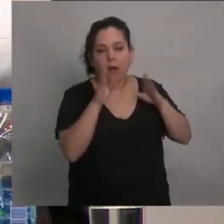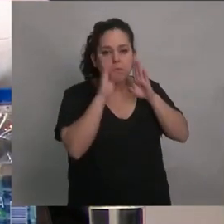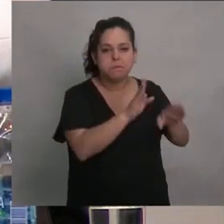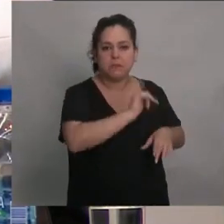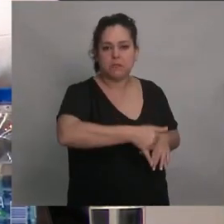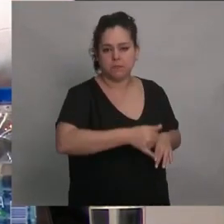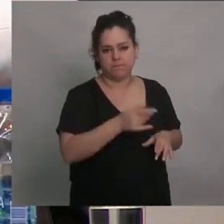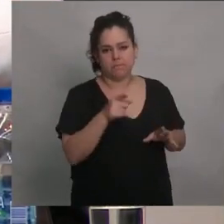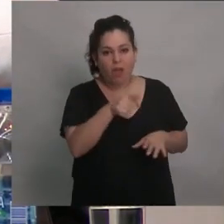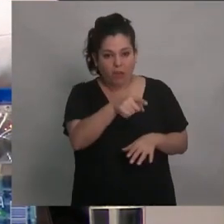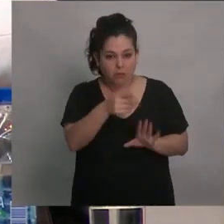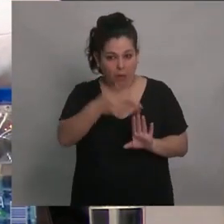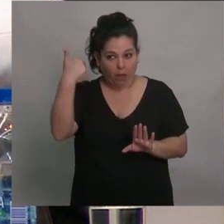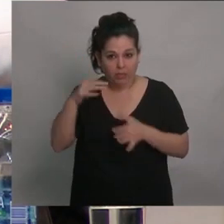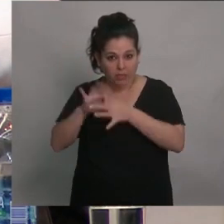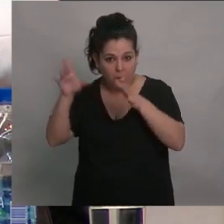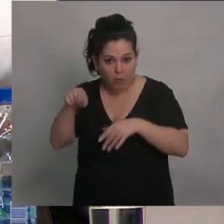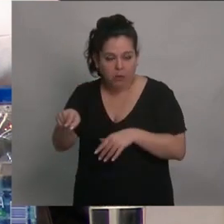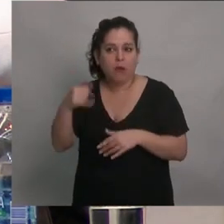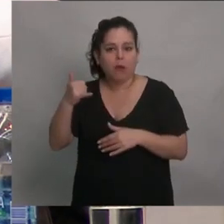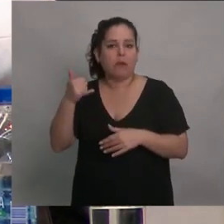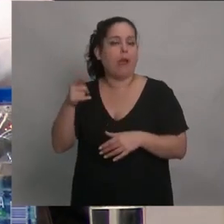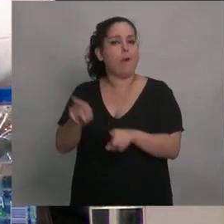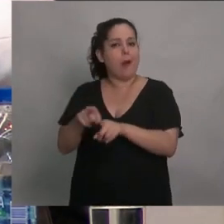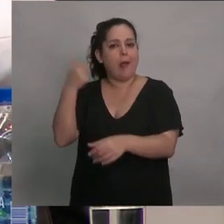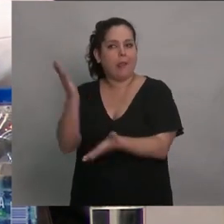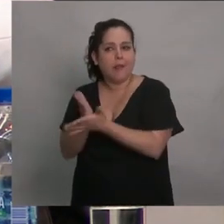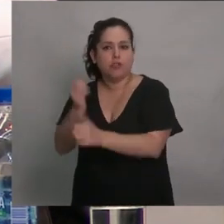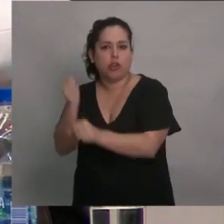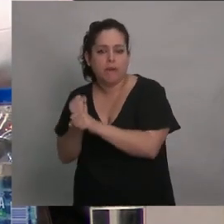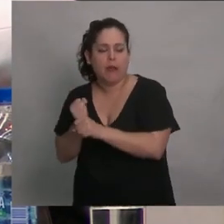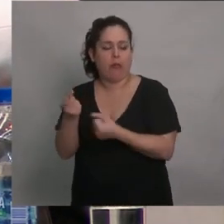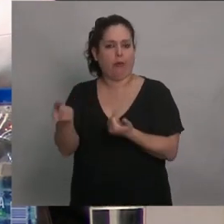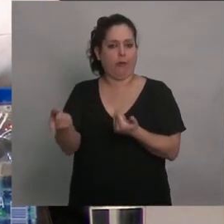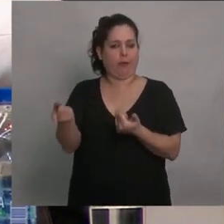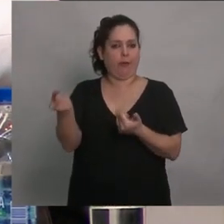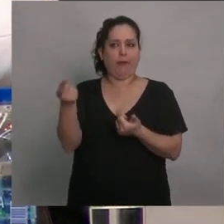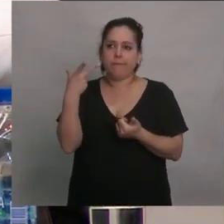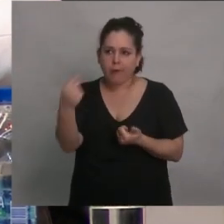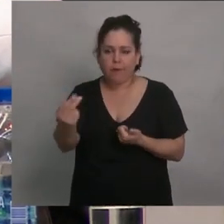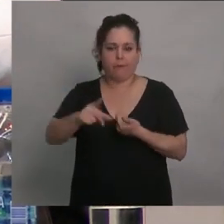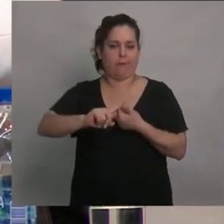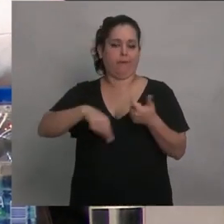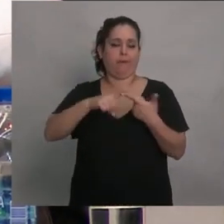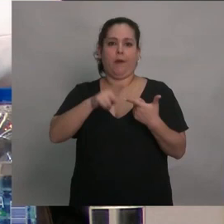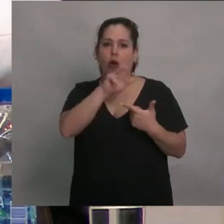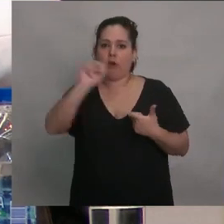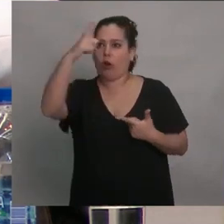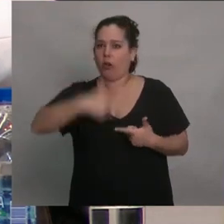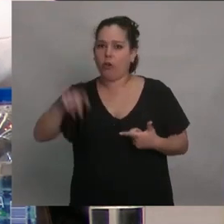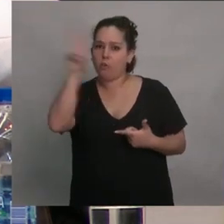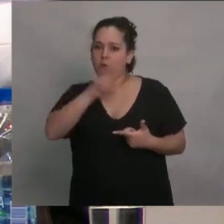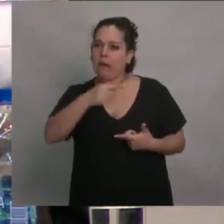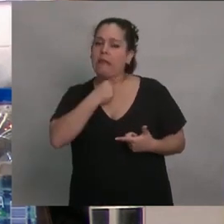movía a la sociedad. O sea, no a los derechos de los trabajadores y trabajadoras, no al rol de las mujeres que